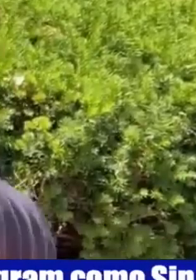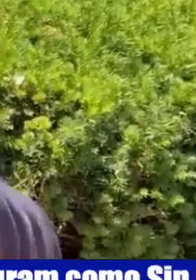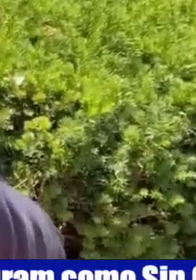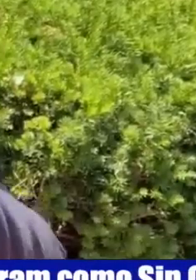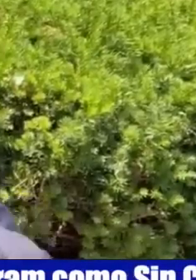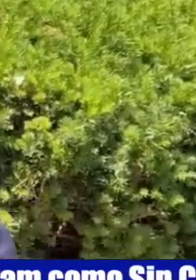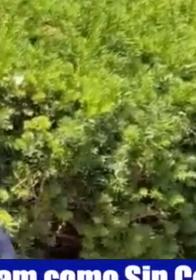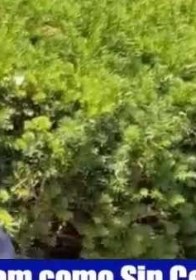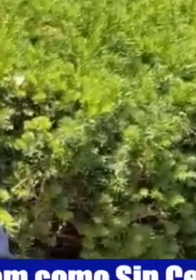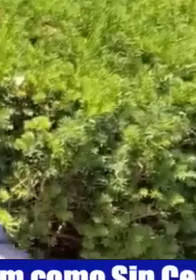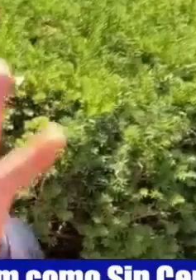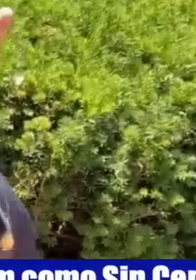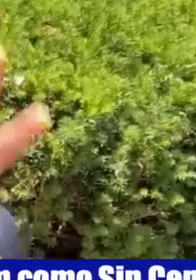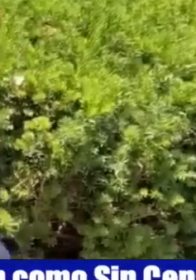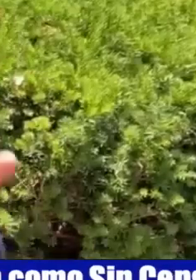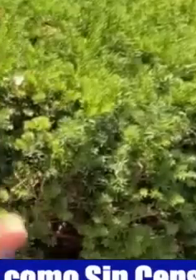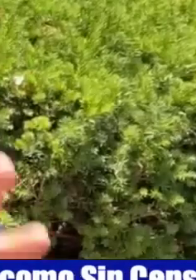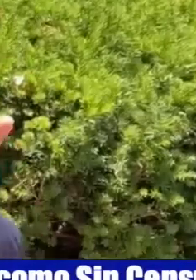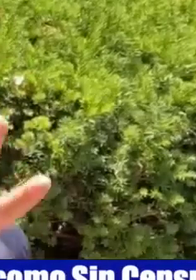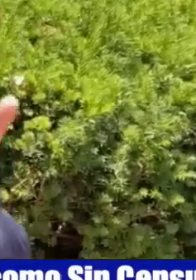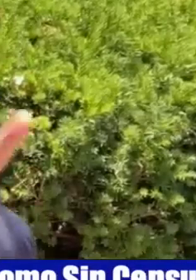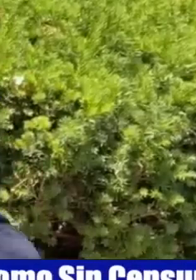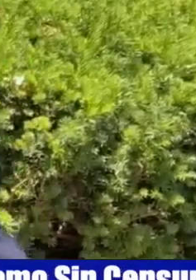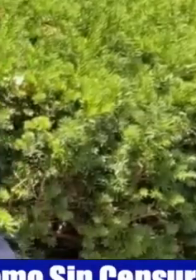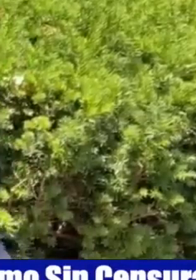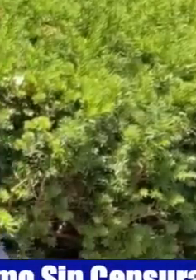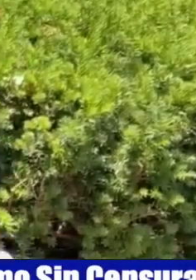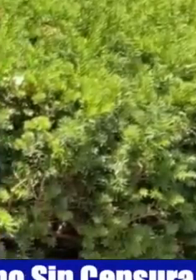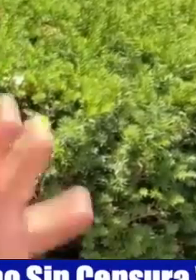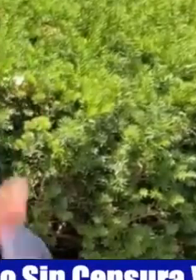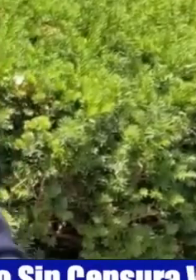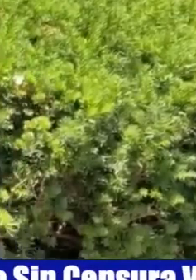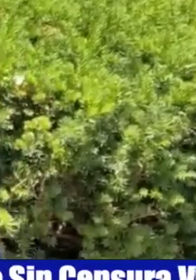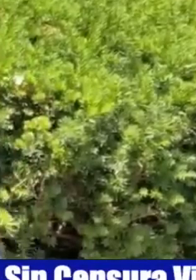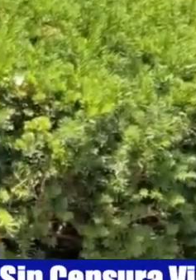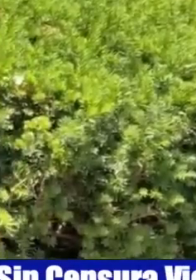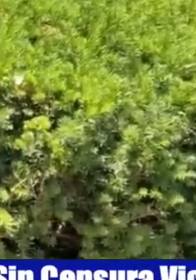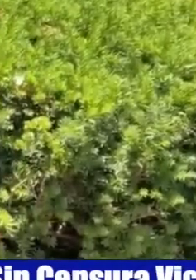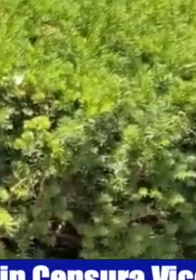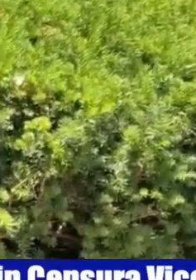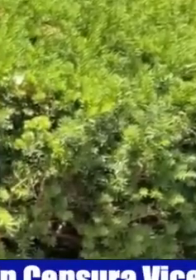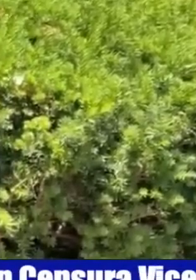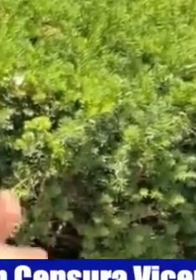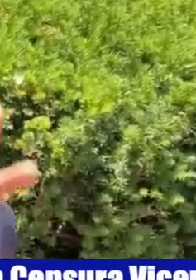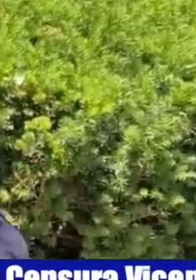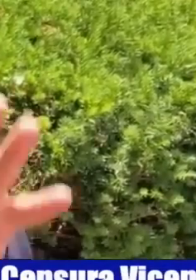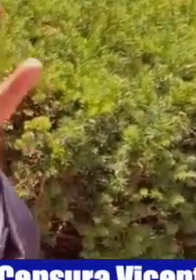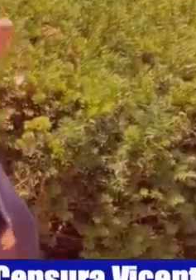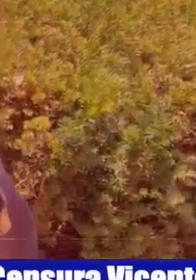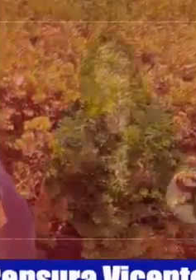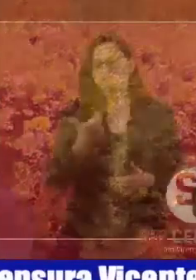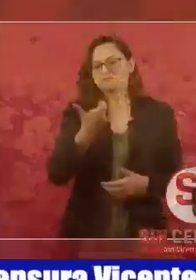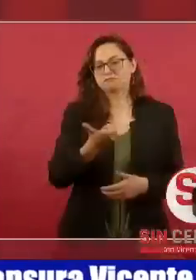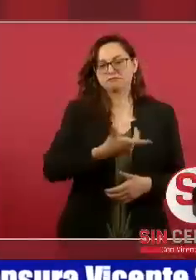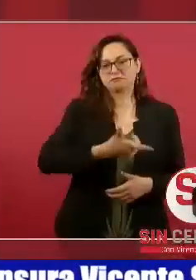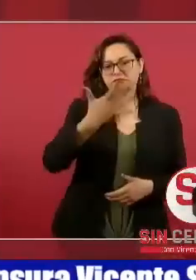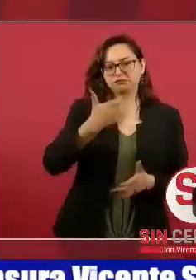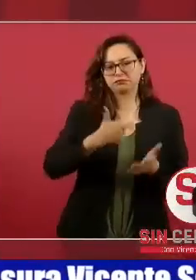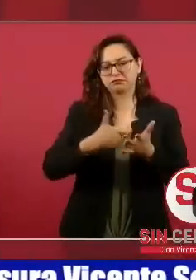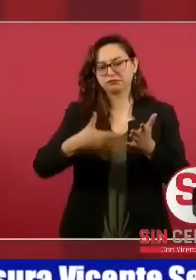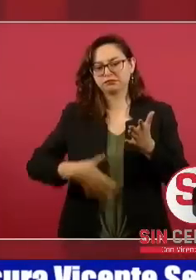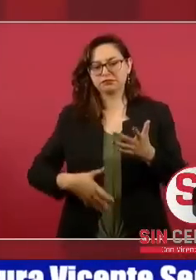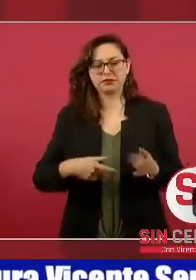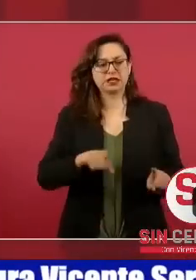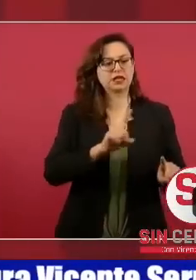ver, nuevamente, no hay que hacer juicios sumarios, dijo el presidente, y estoy de acuerdo, pero hay una investigación que se